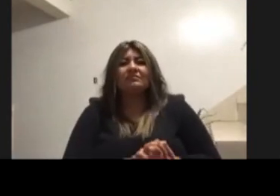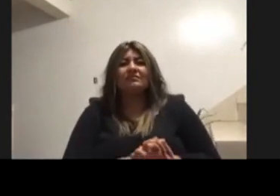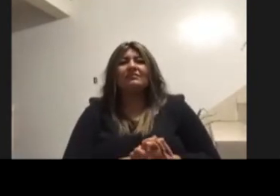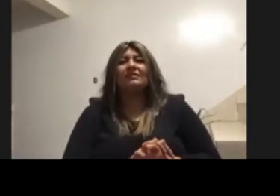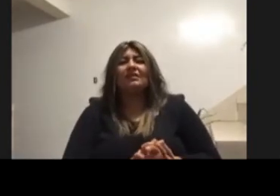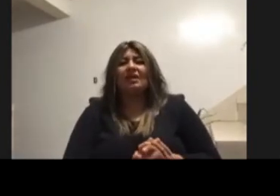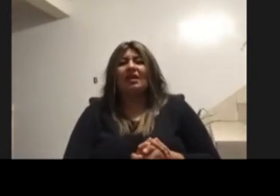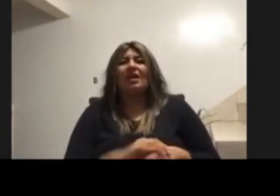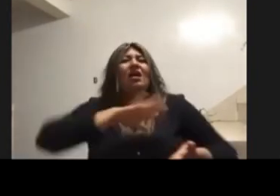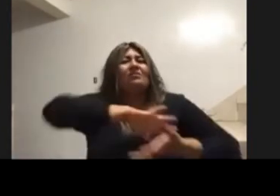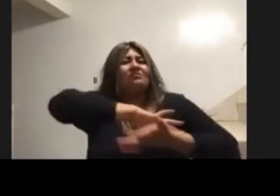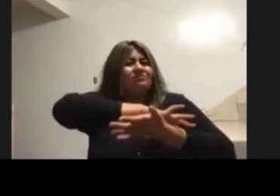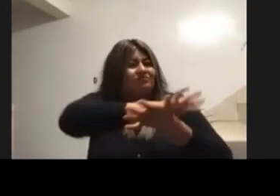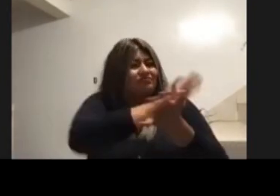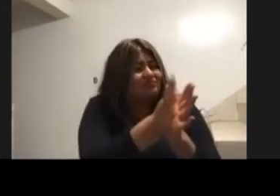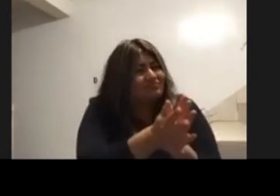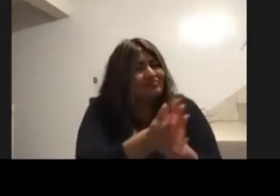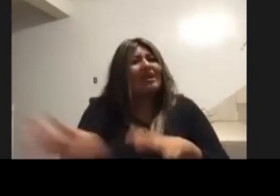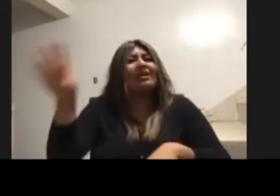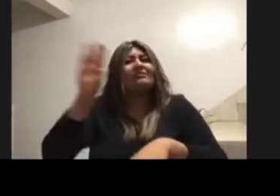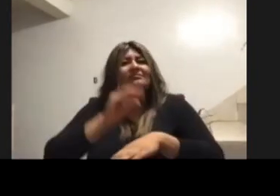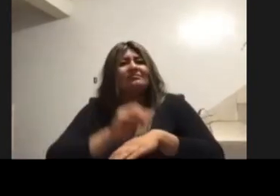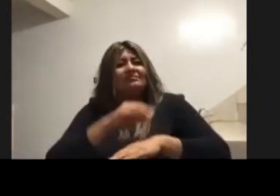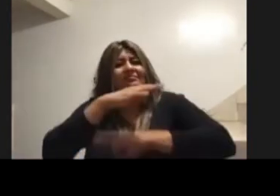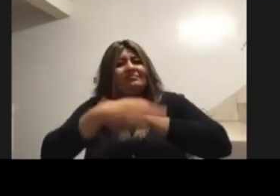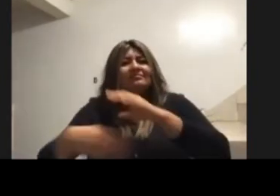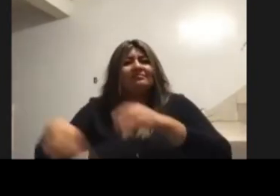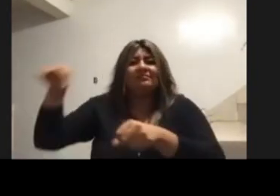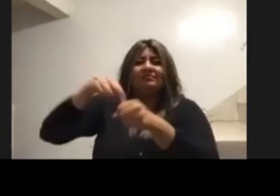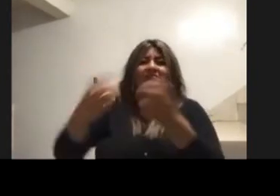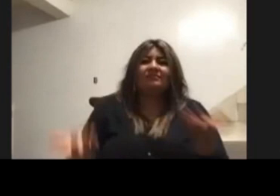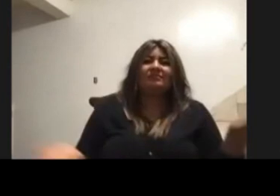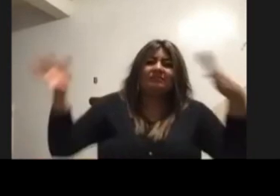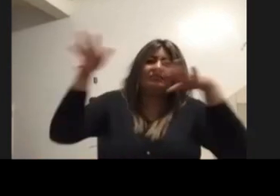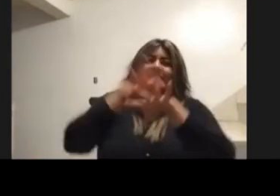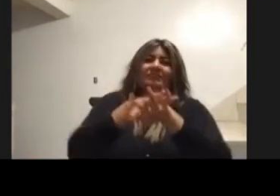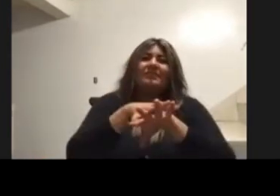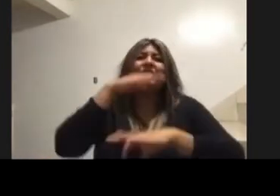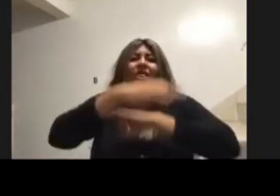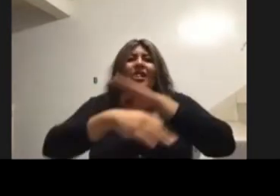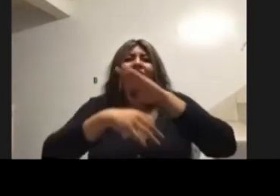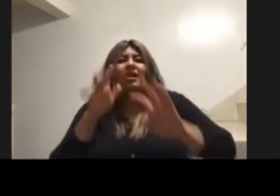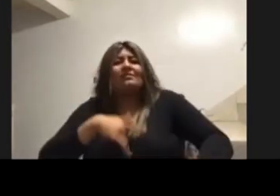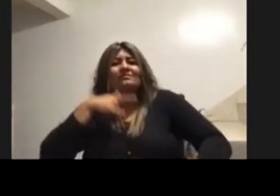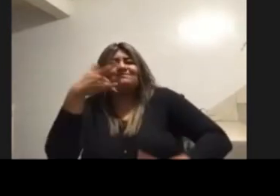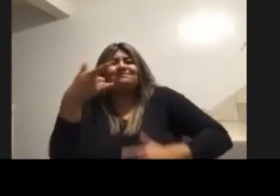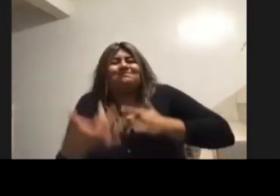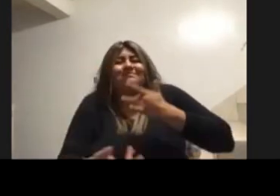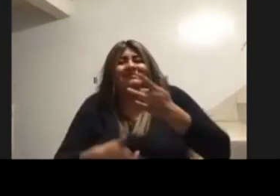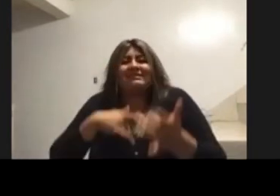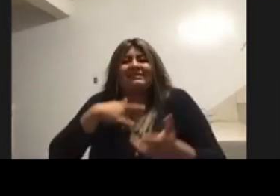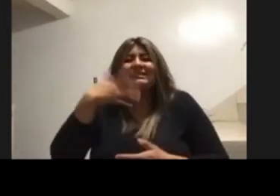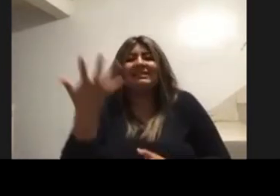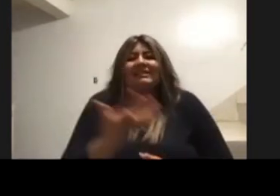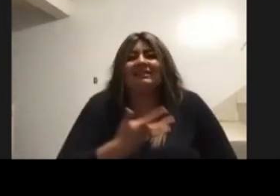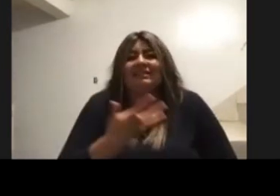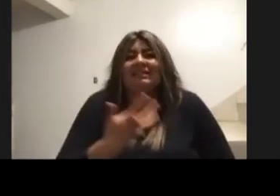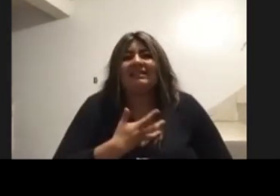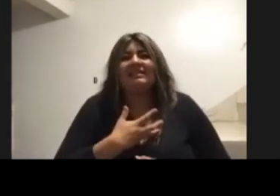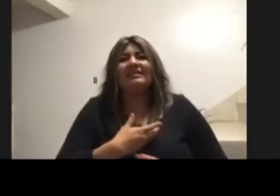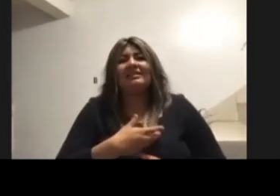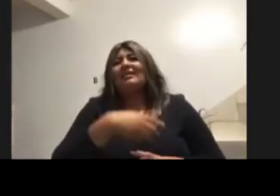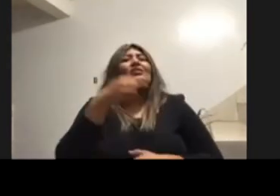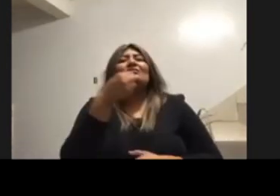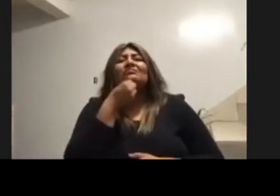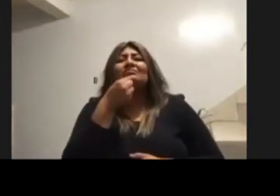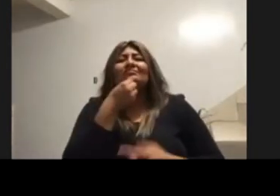en cuanto a aceptación. Y esa sensibilización muchas veces la pensamos en función de los niños. Y los niños son los